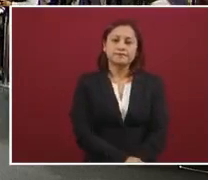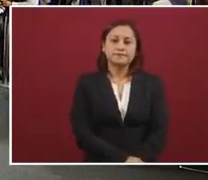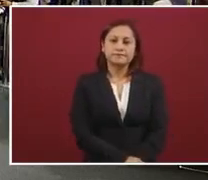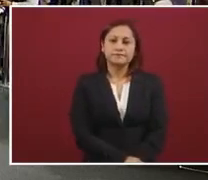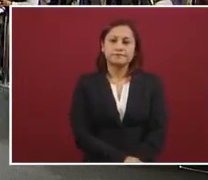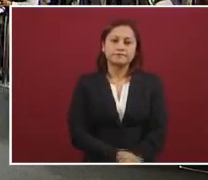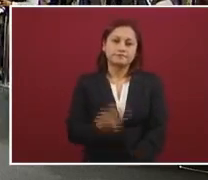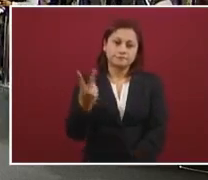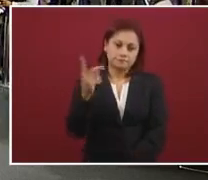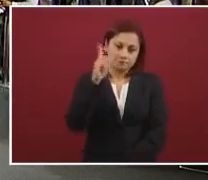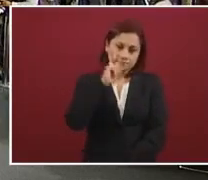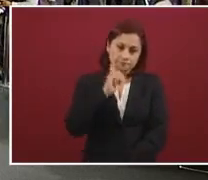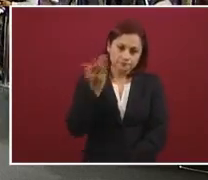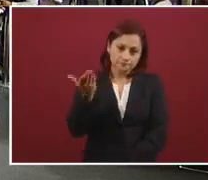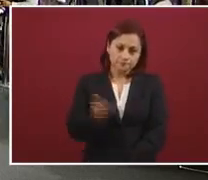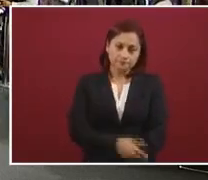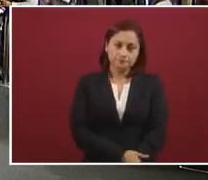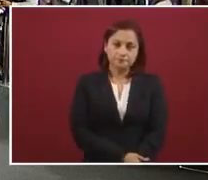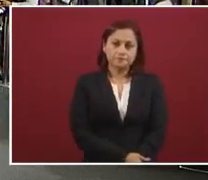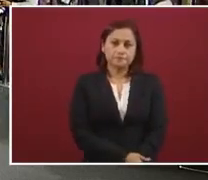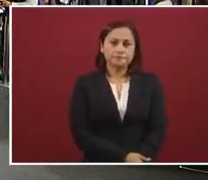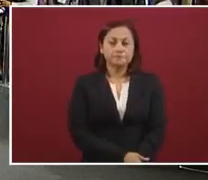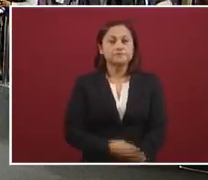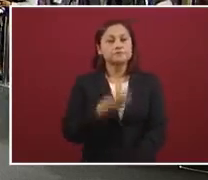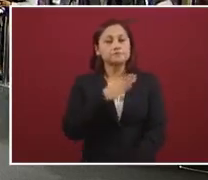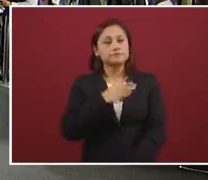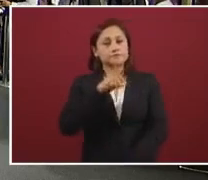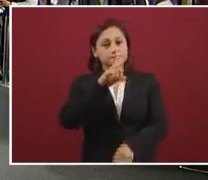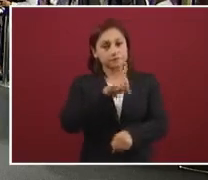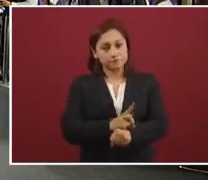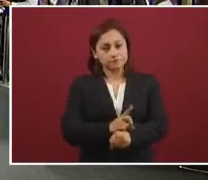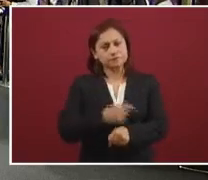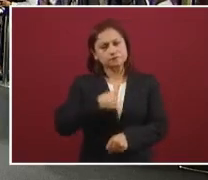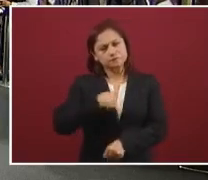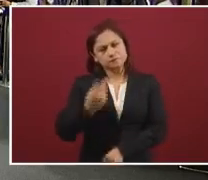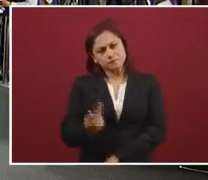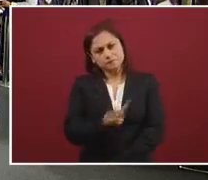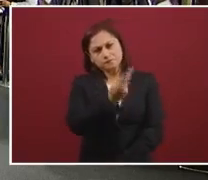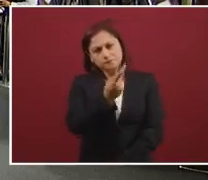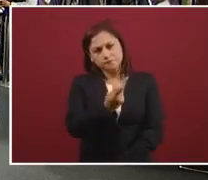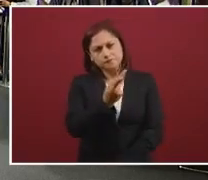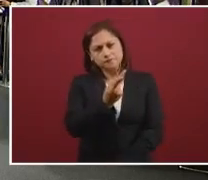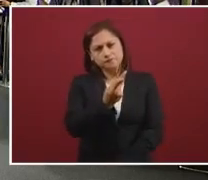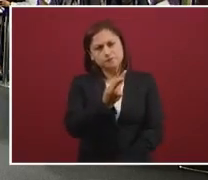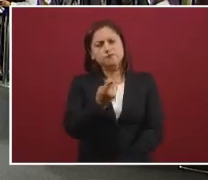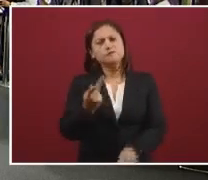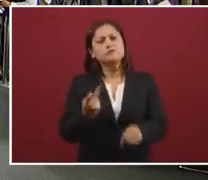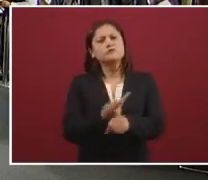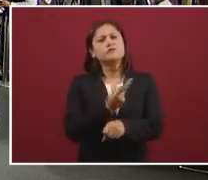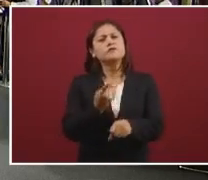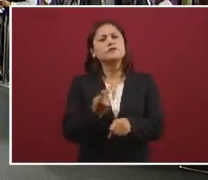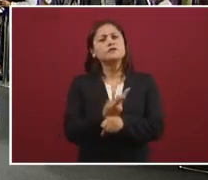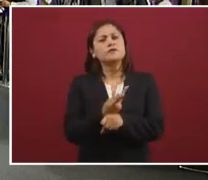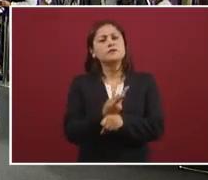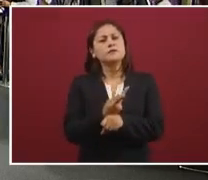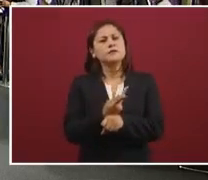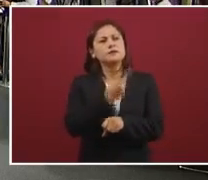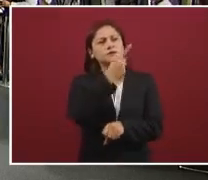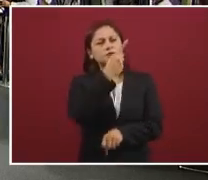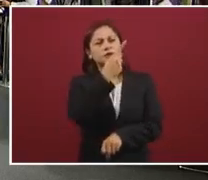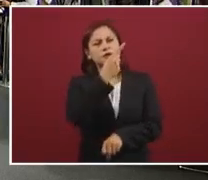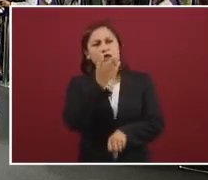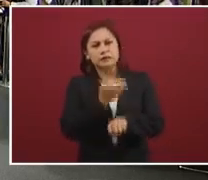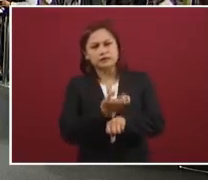Dos damas. Buenos días, presidente. Quisiera preguntarle sobre estas redadas que ya comenzaron en Estados Unidos.